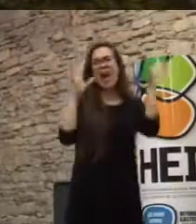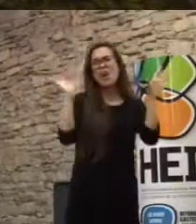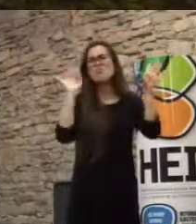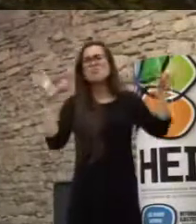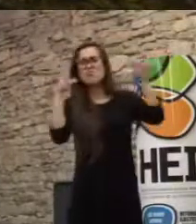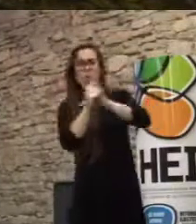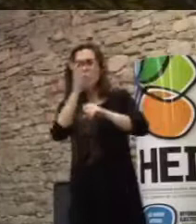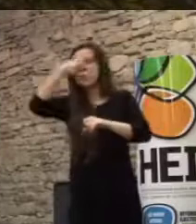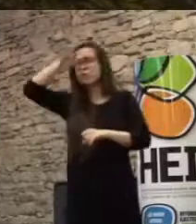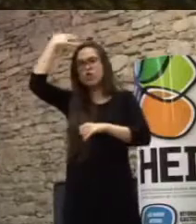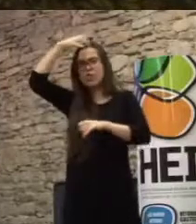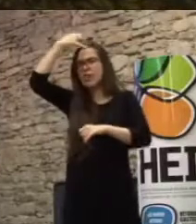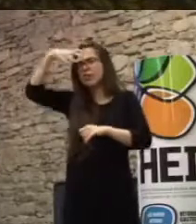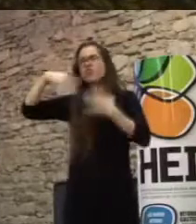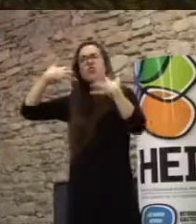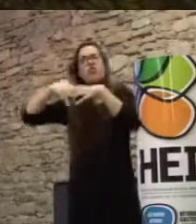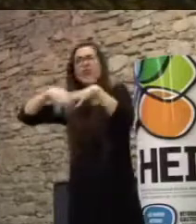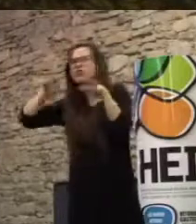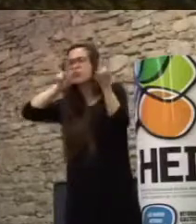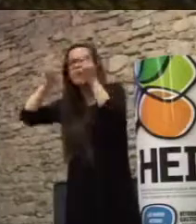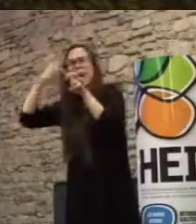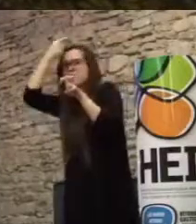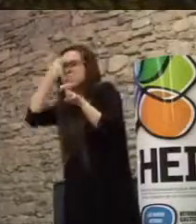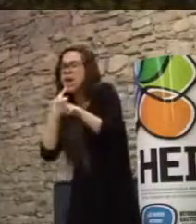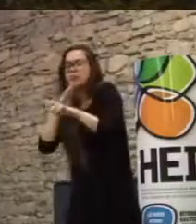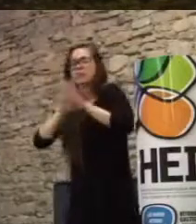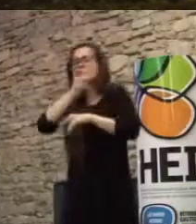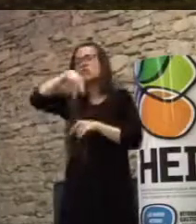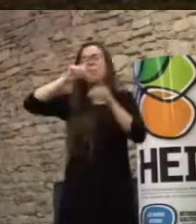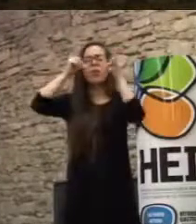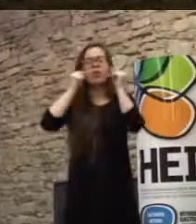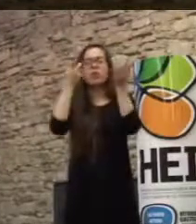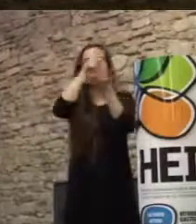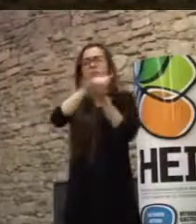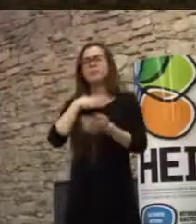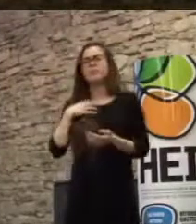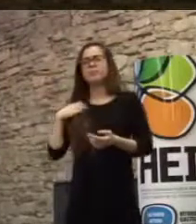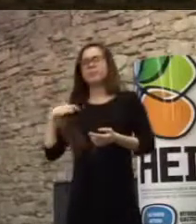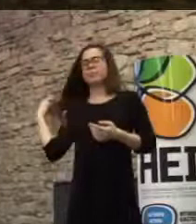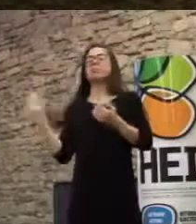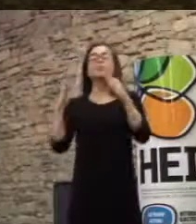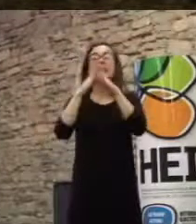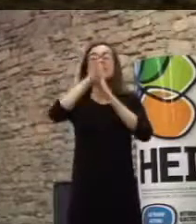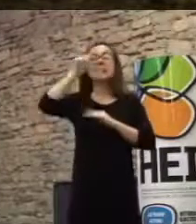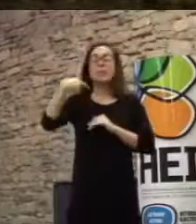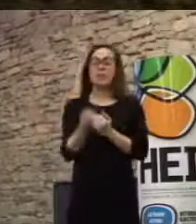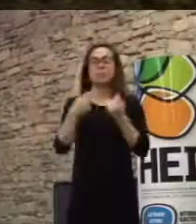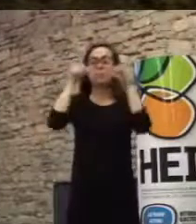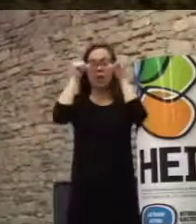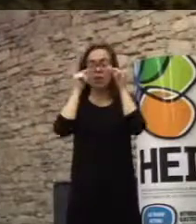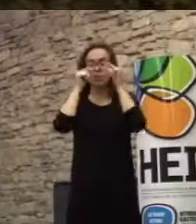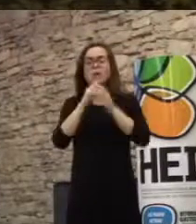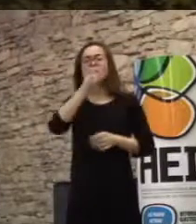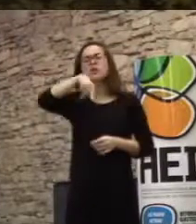imágenes entonces por ejemplo vamos a ver otro ejemplo de acuerdo que va a cerrar los ojos otra vez eso es en casa también para los ojos y vais a pensar